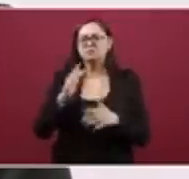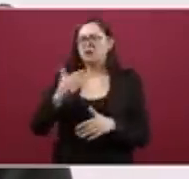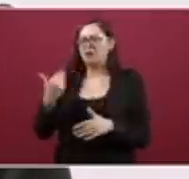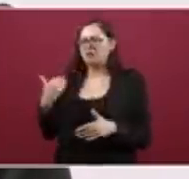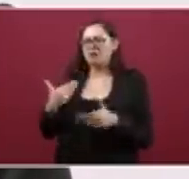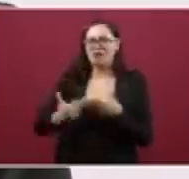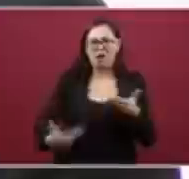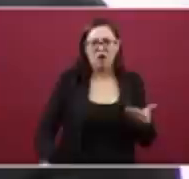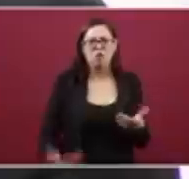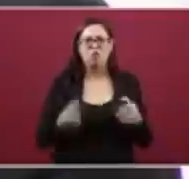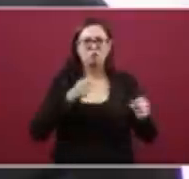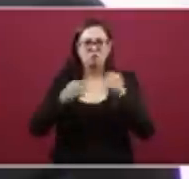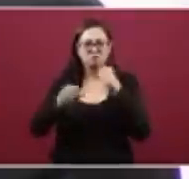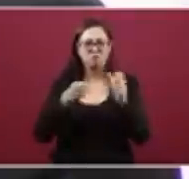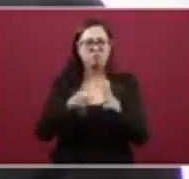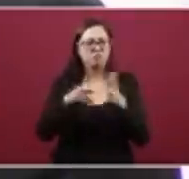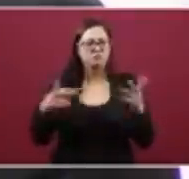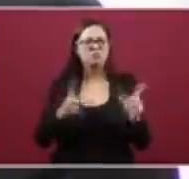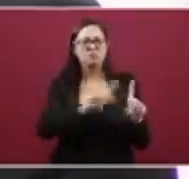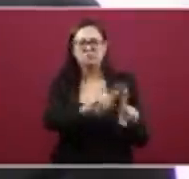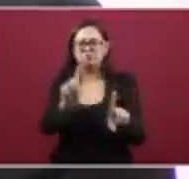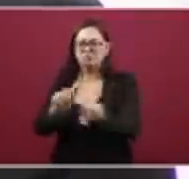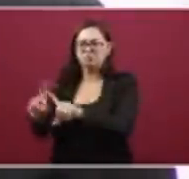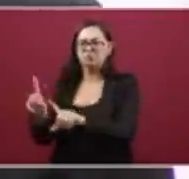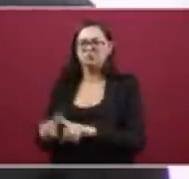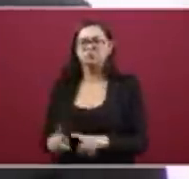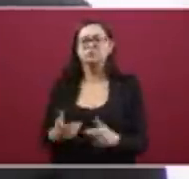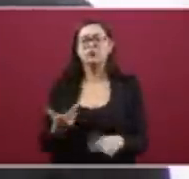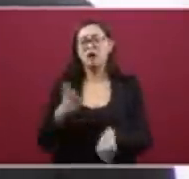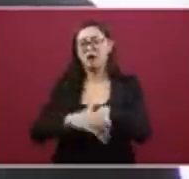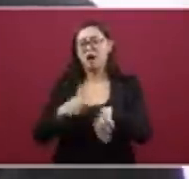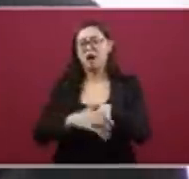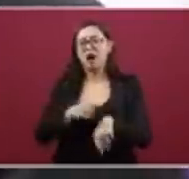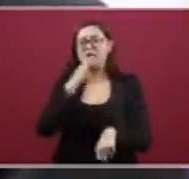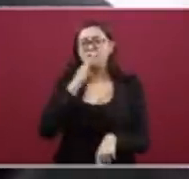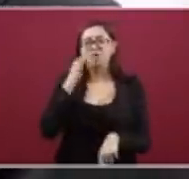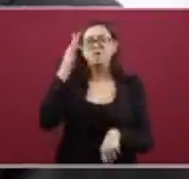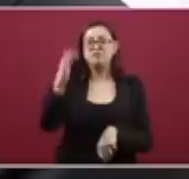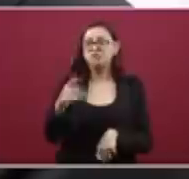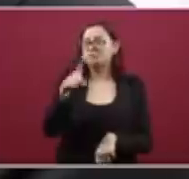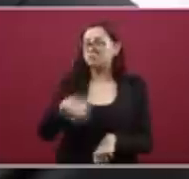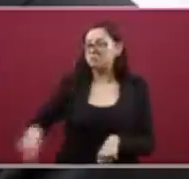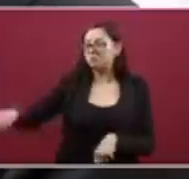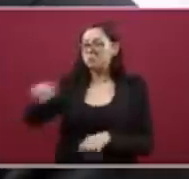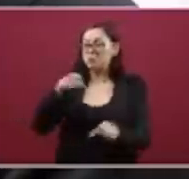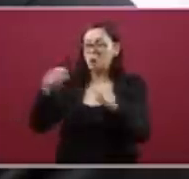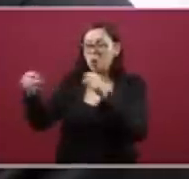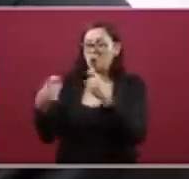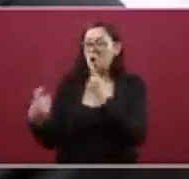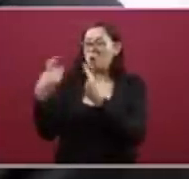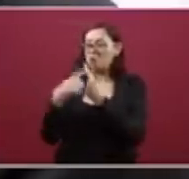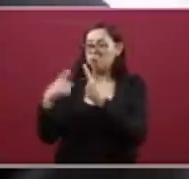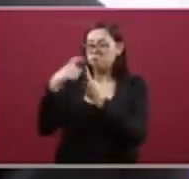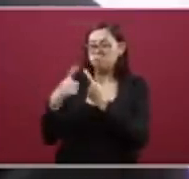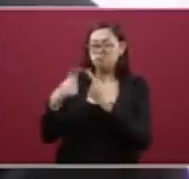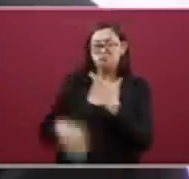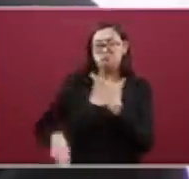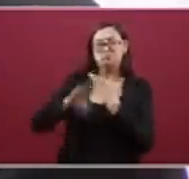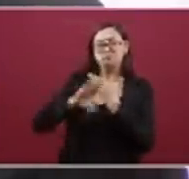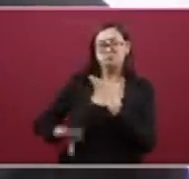y advertir que los periodistas critican al gobierno y ejercen